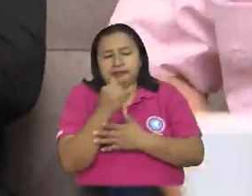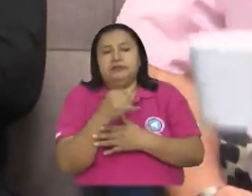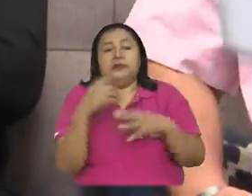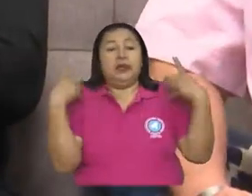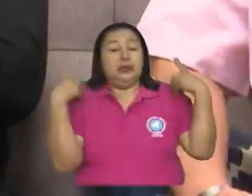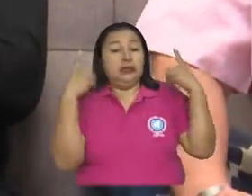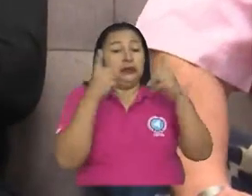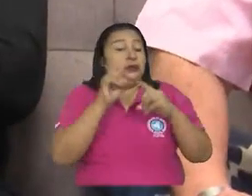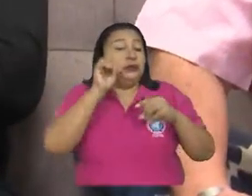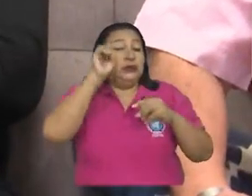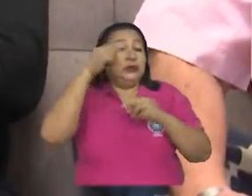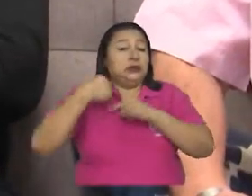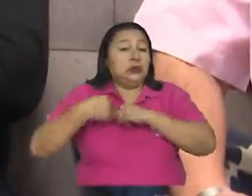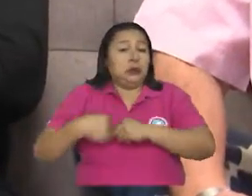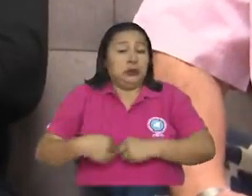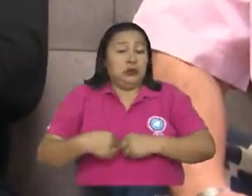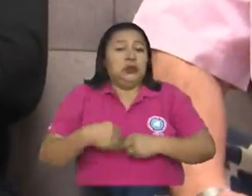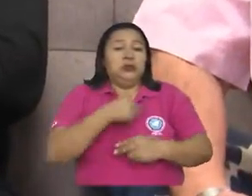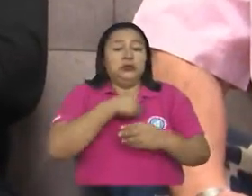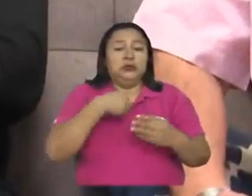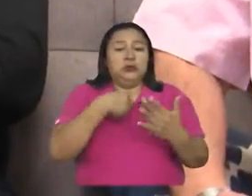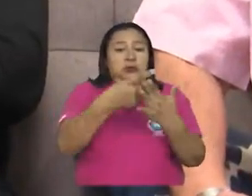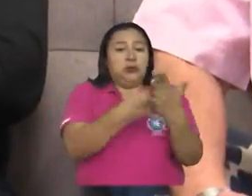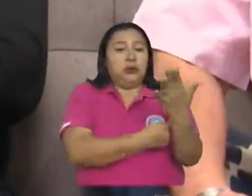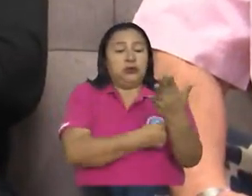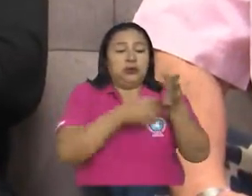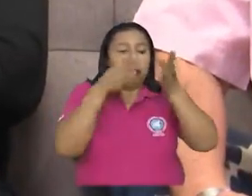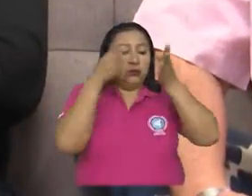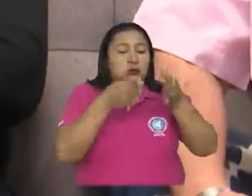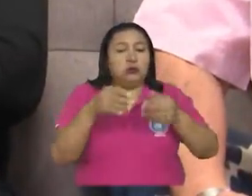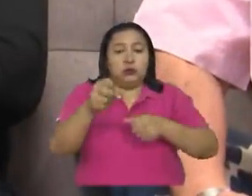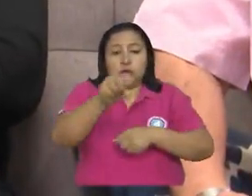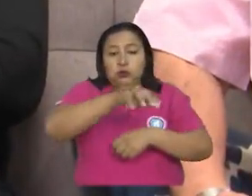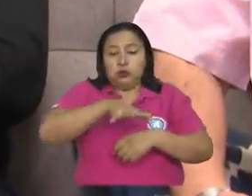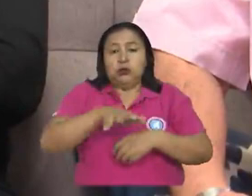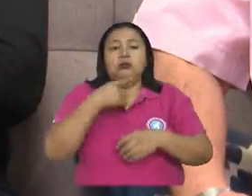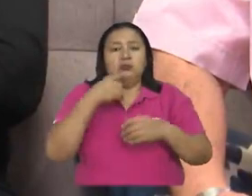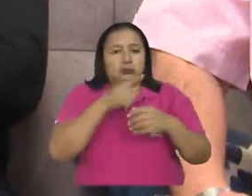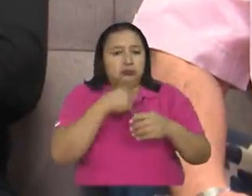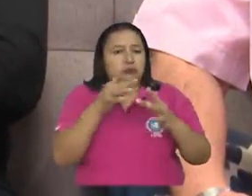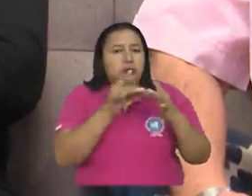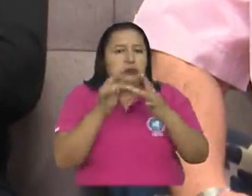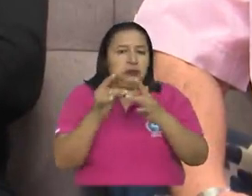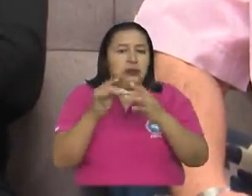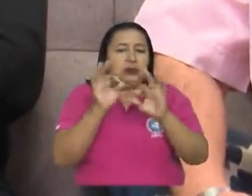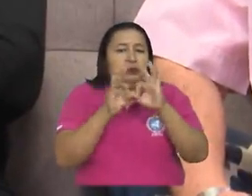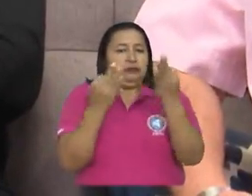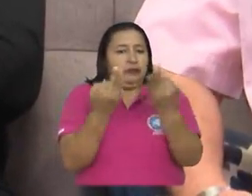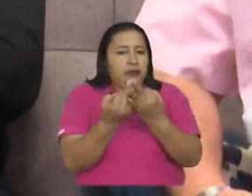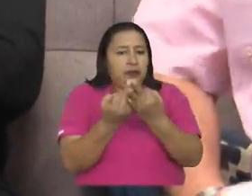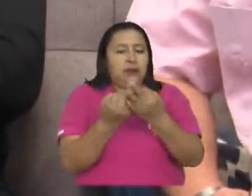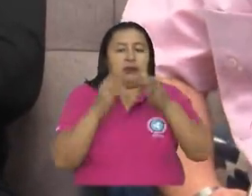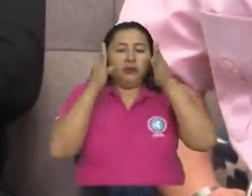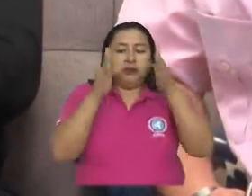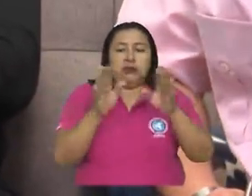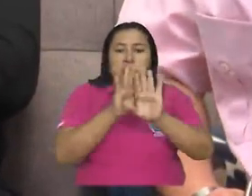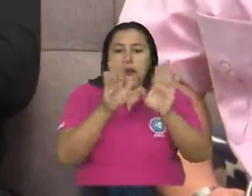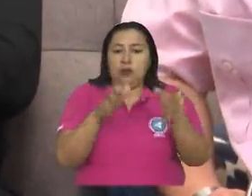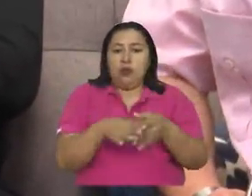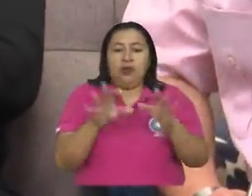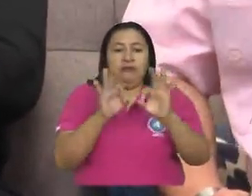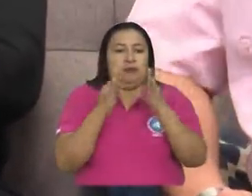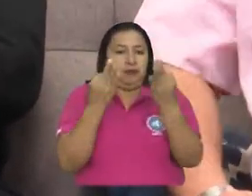un sinnúmero de proyectos sociales de atención directamente a la familia. Tenemos atención a la mujer y familia. Es